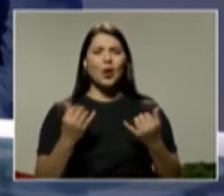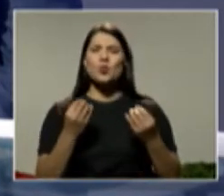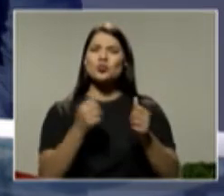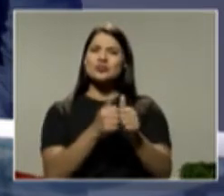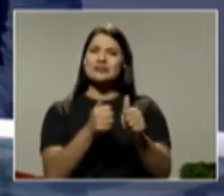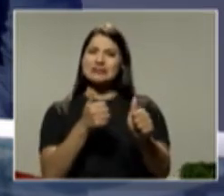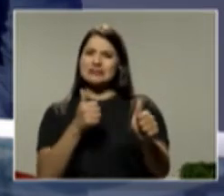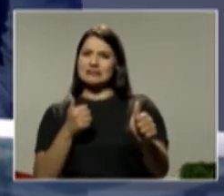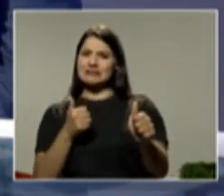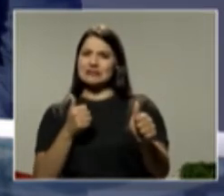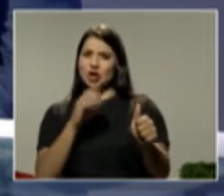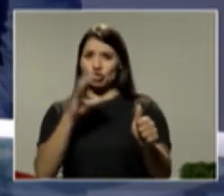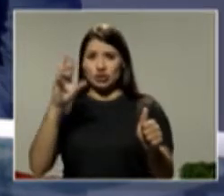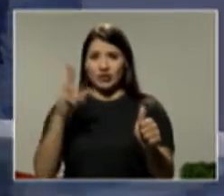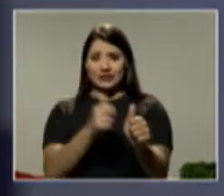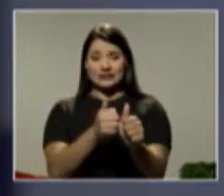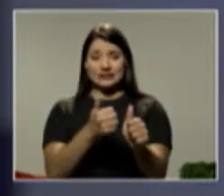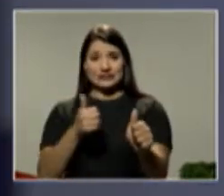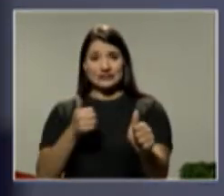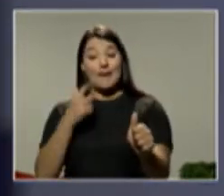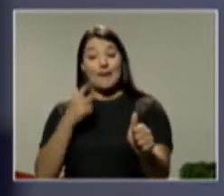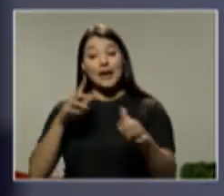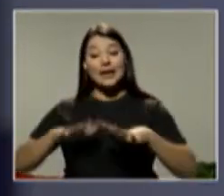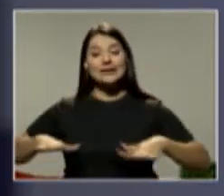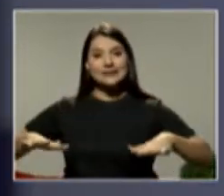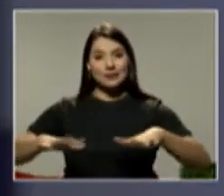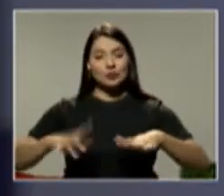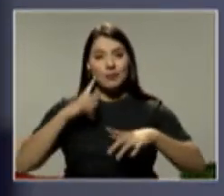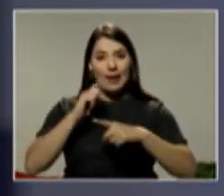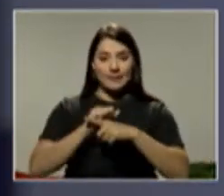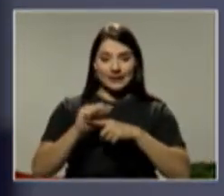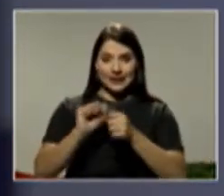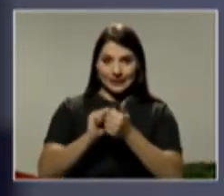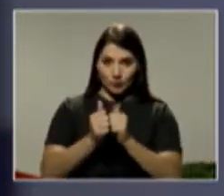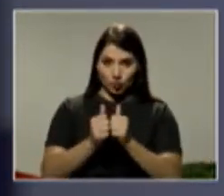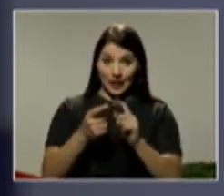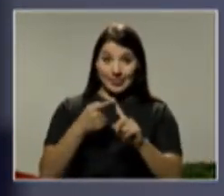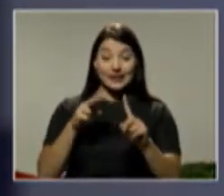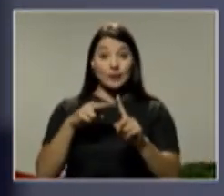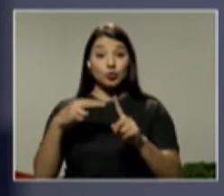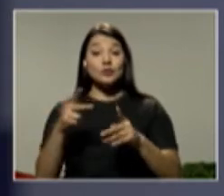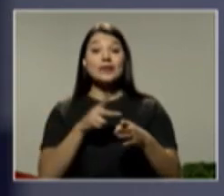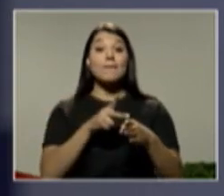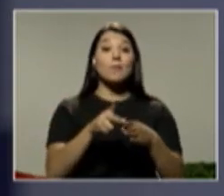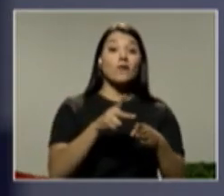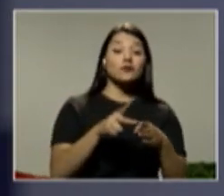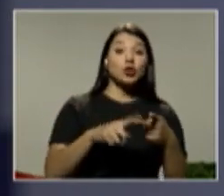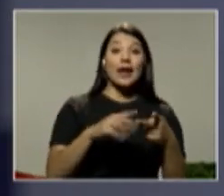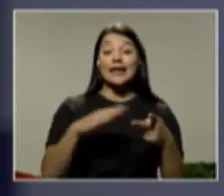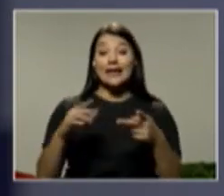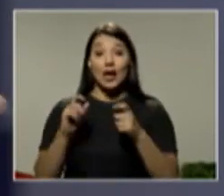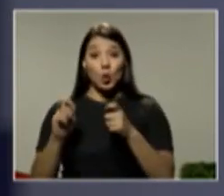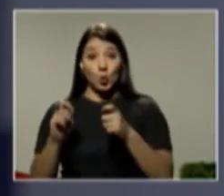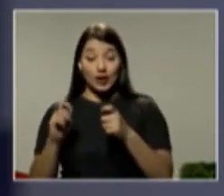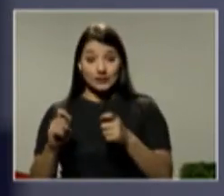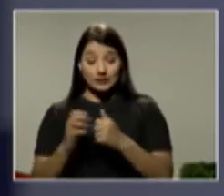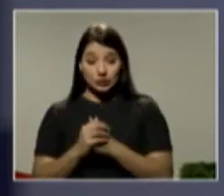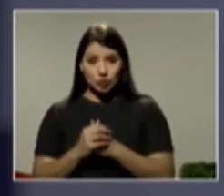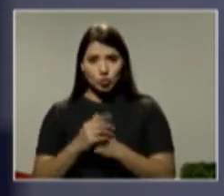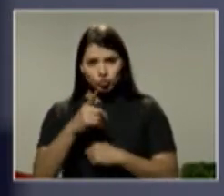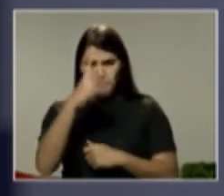en infraestructura deportiva, tanto a nivel profesional como a nivel educativo. ¿Cree usted que